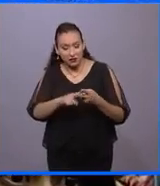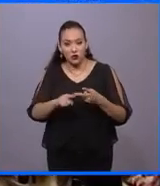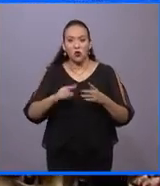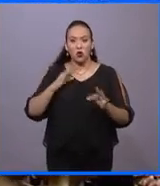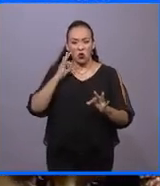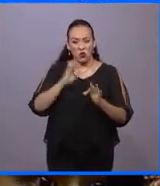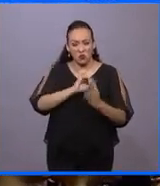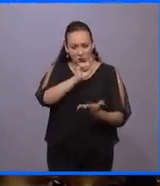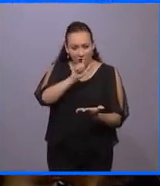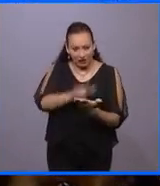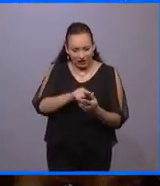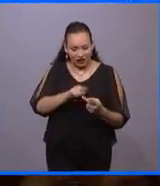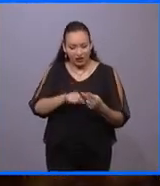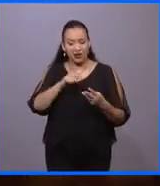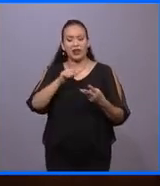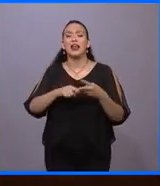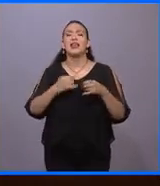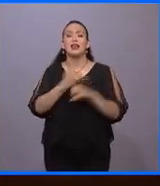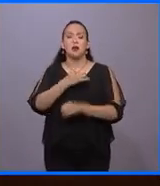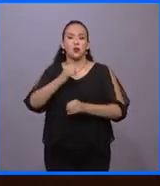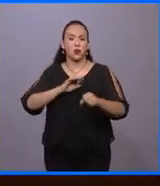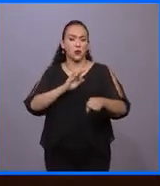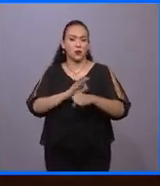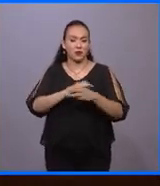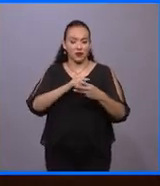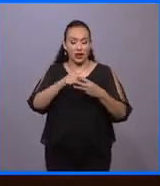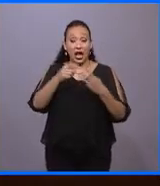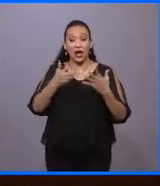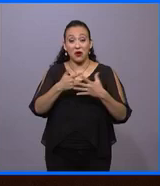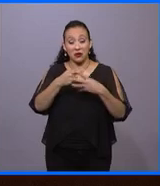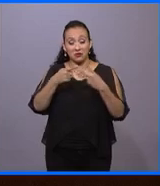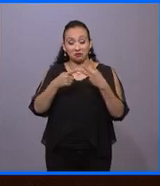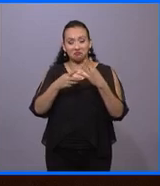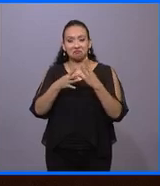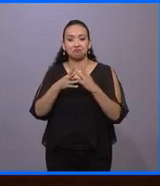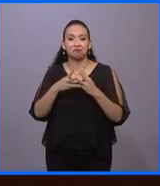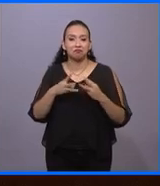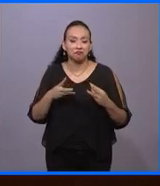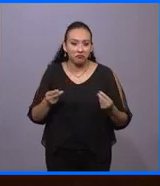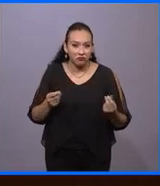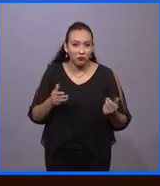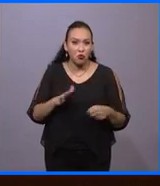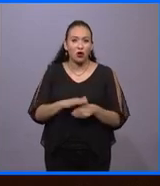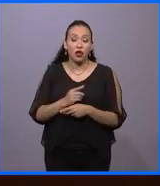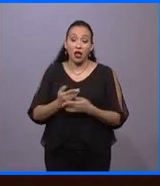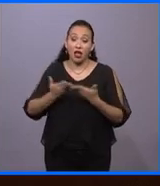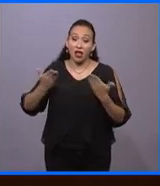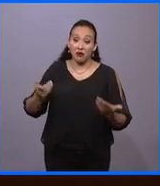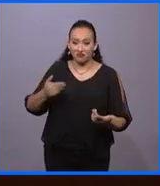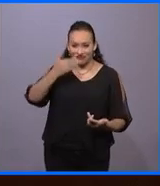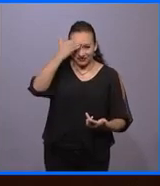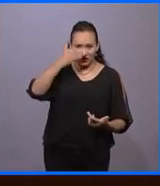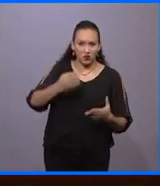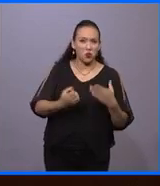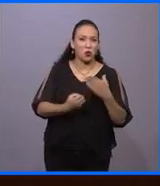la independencia judicial y la preparación constante no tendrán un rol preponderante como lo